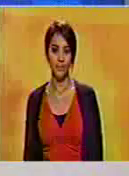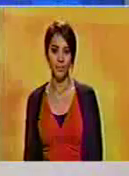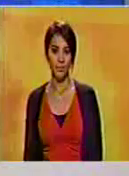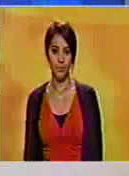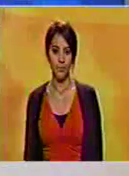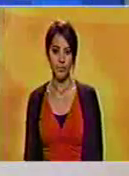eso